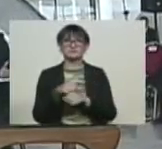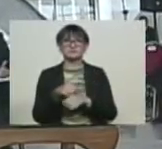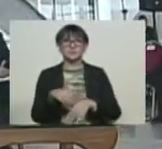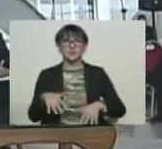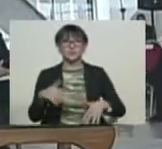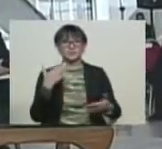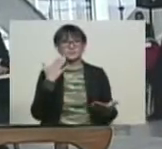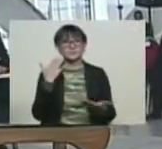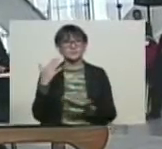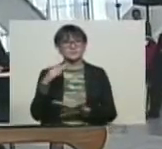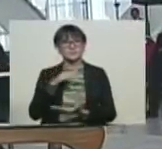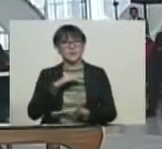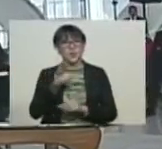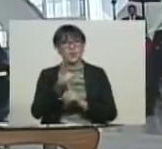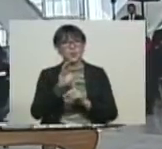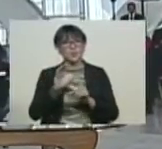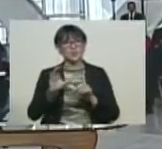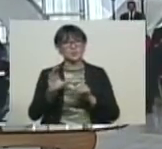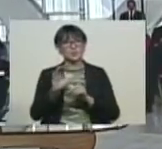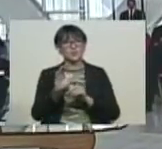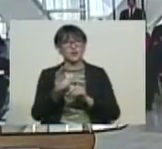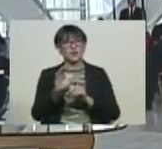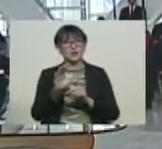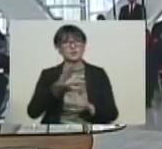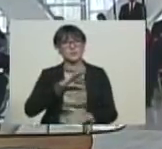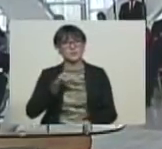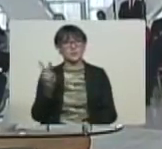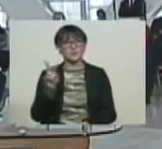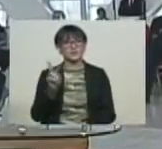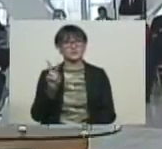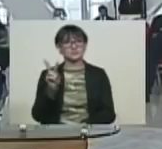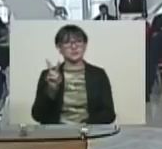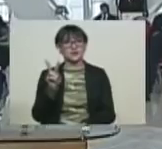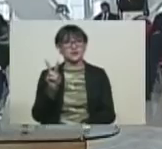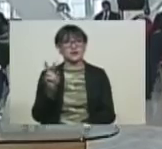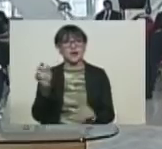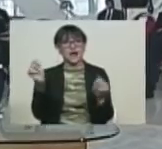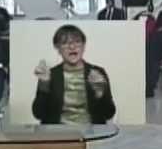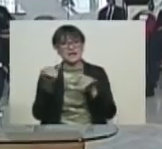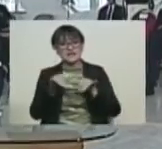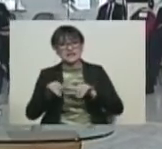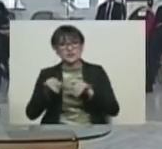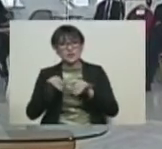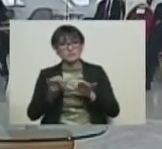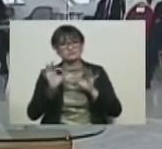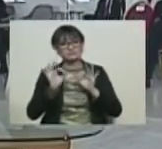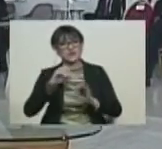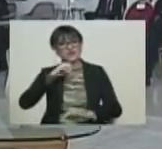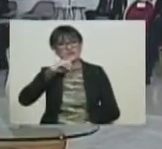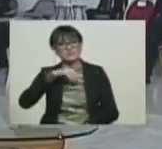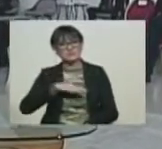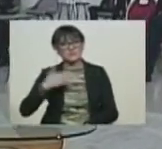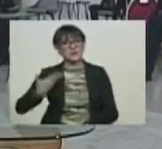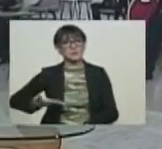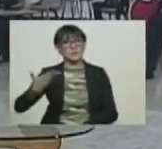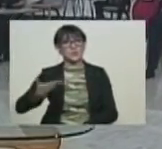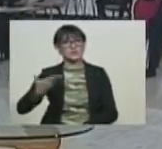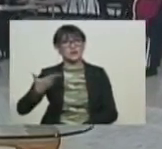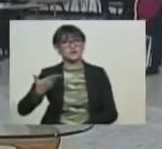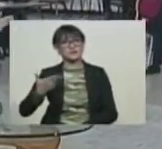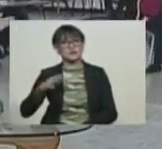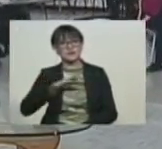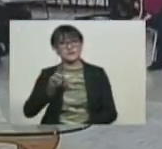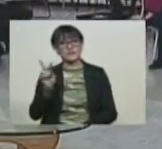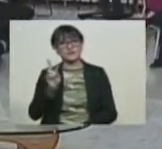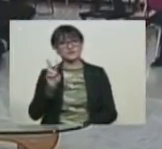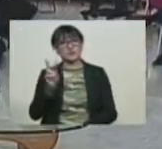infraestructura que es patrimonio arquitectónico de la nación, que es referencia de Caracas y de Venezuela, porque